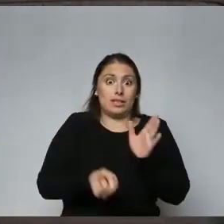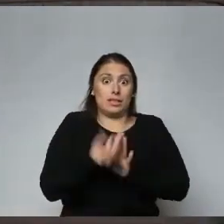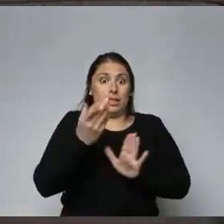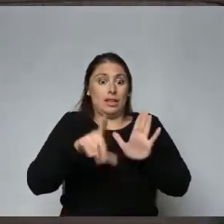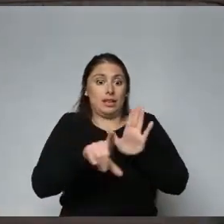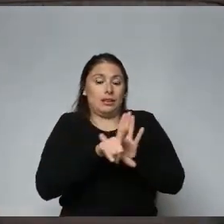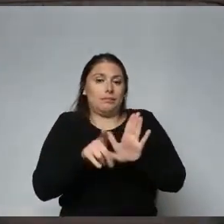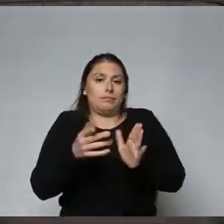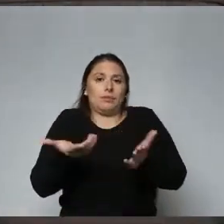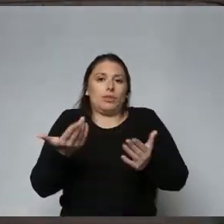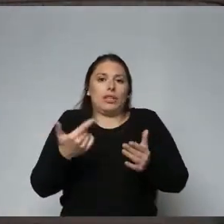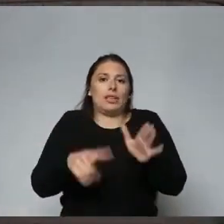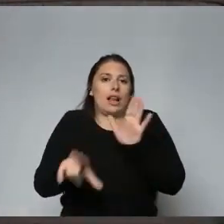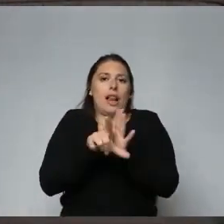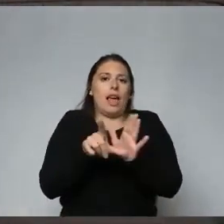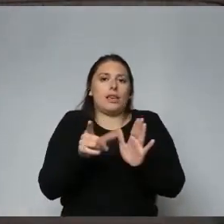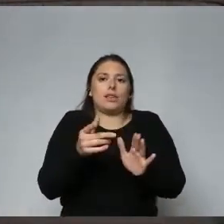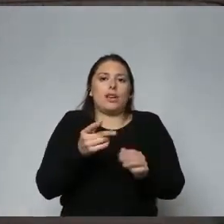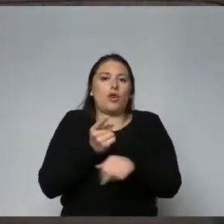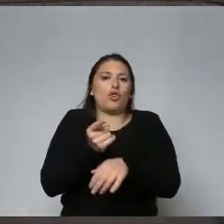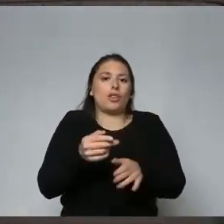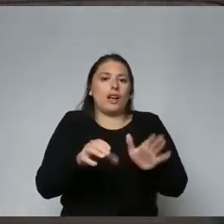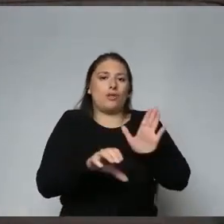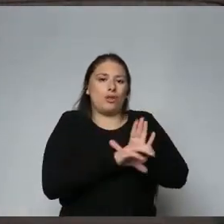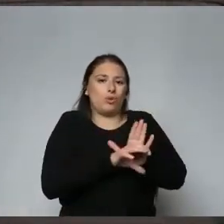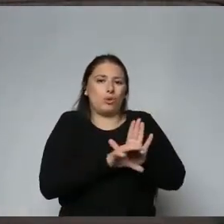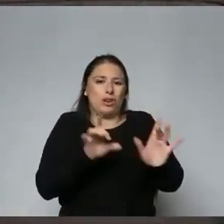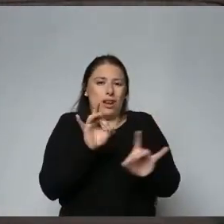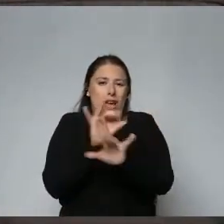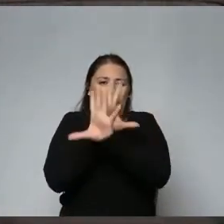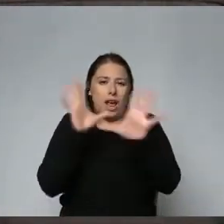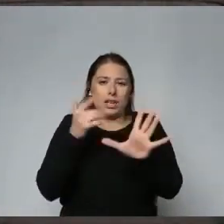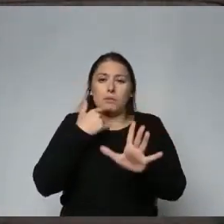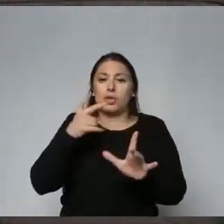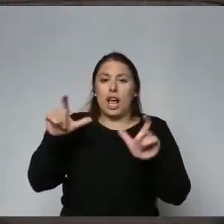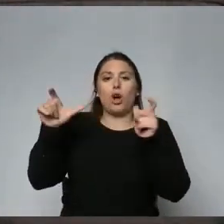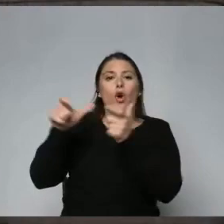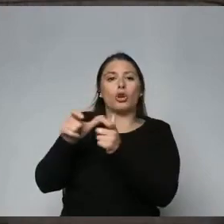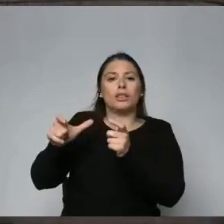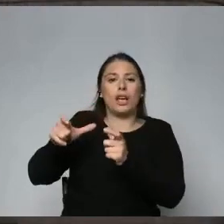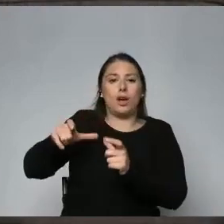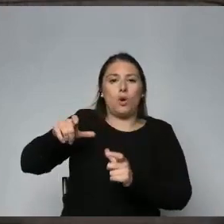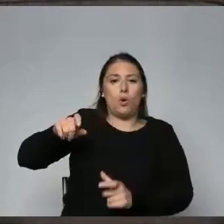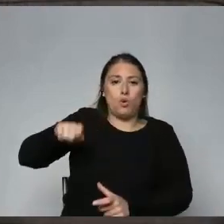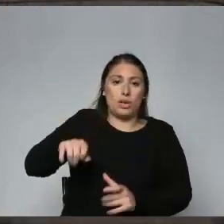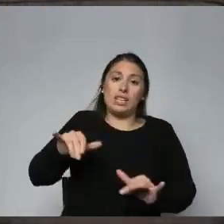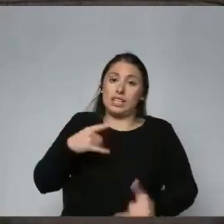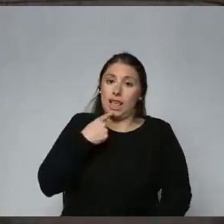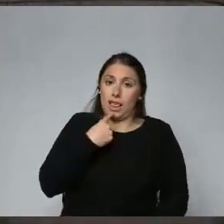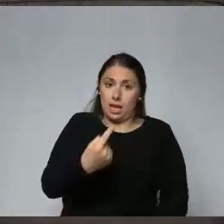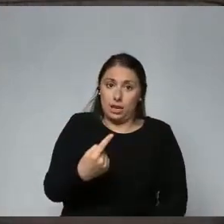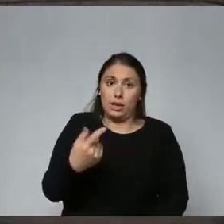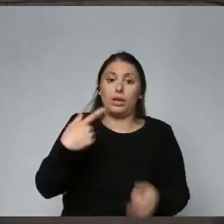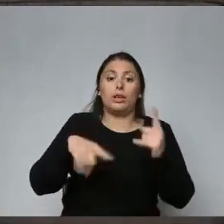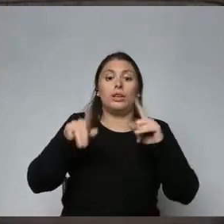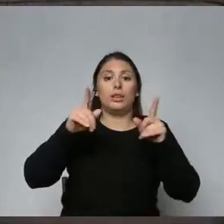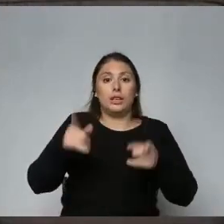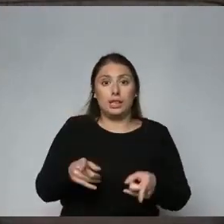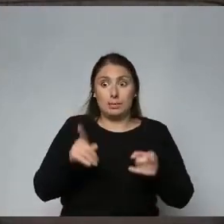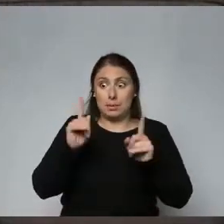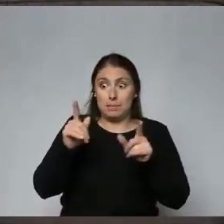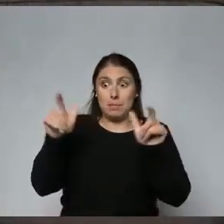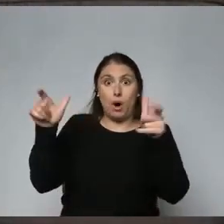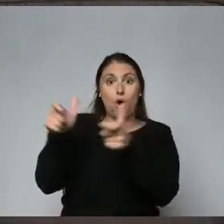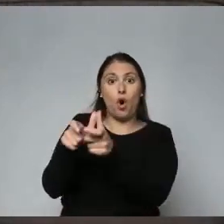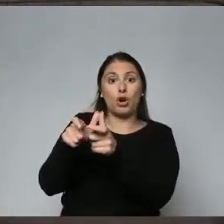por inconstitucionalidad manifiesta. Eso lo ha dicho la Corte. Y por otra parte, está en la misma Corte